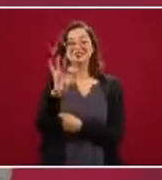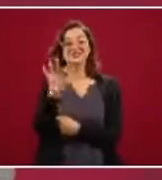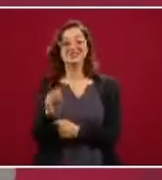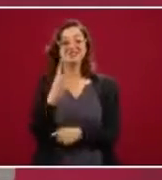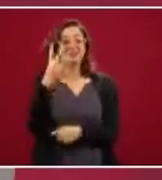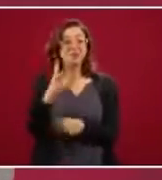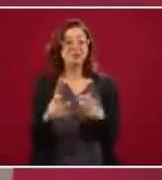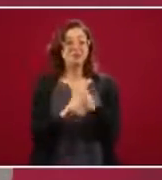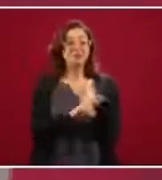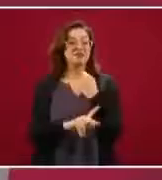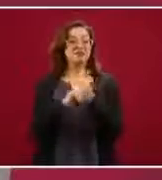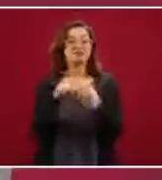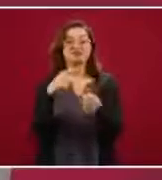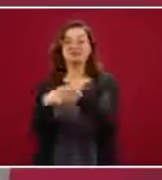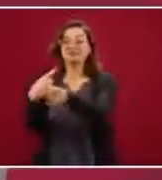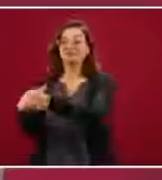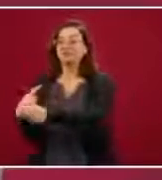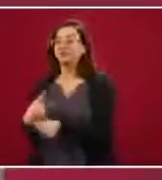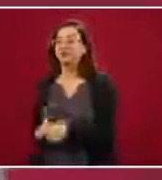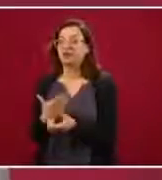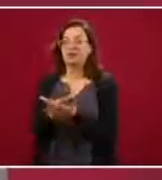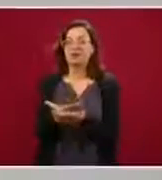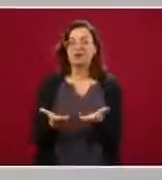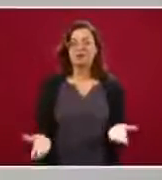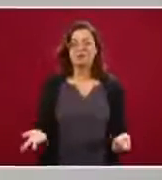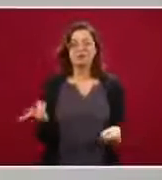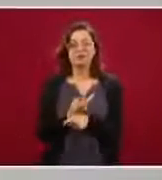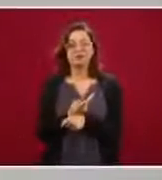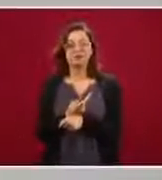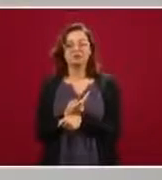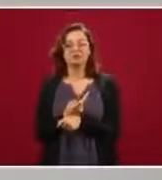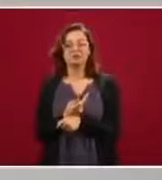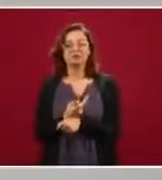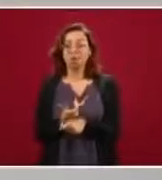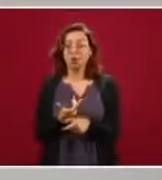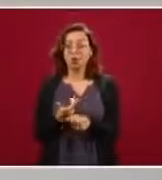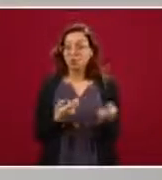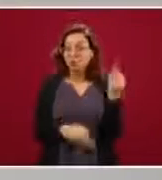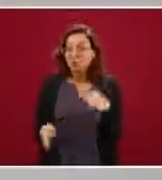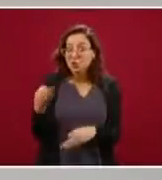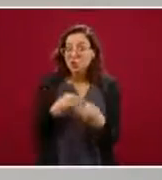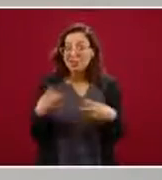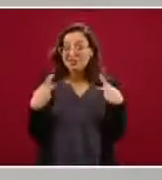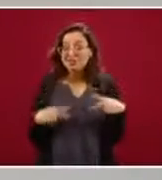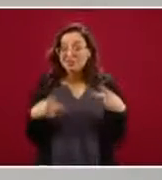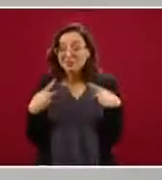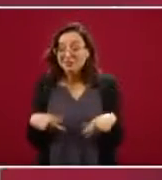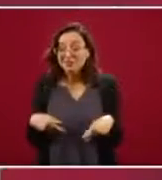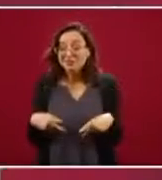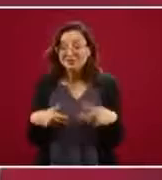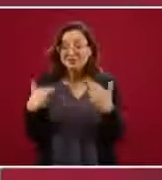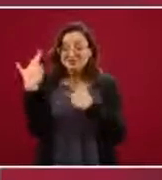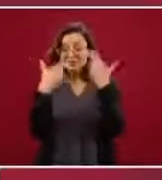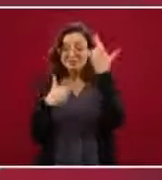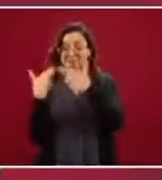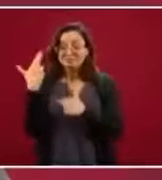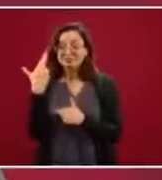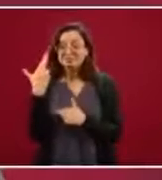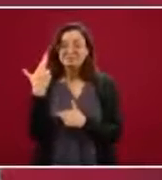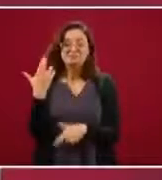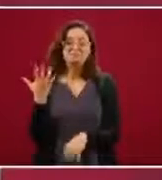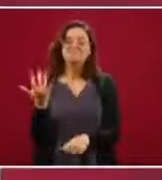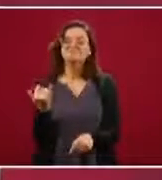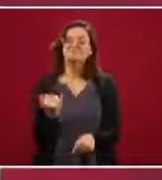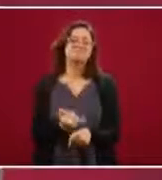tenemos una realidad. Filtrar a todos los pasajeros se vuelve